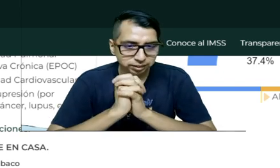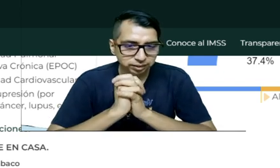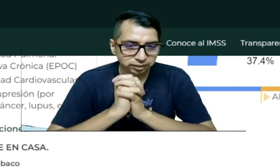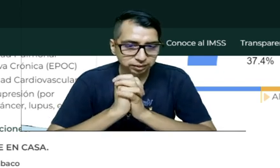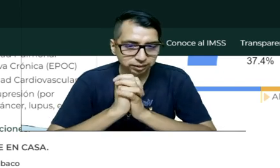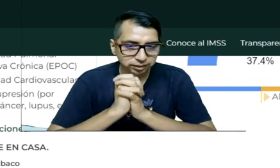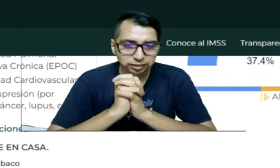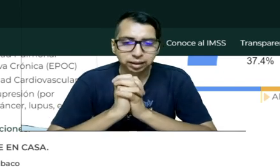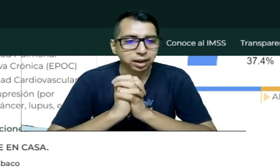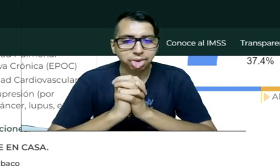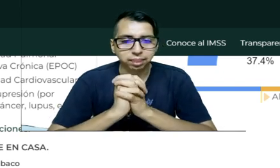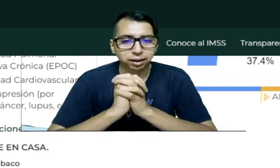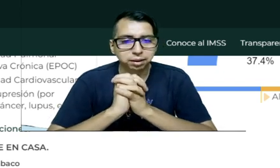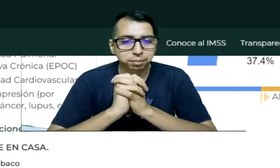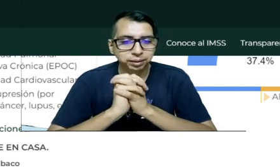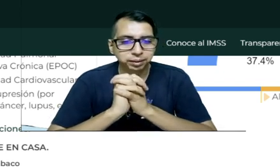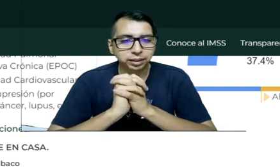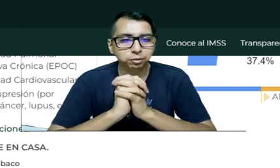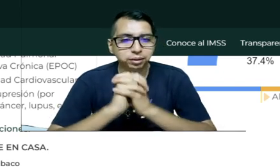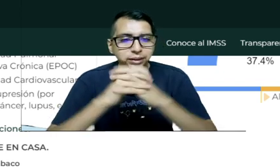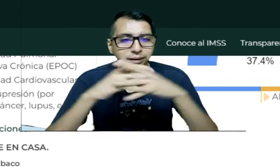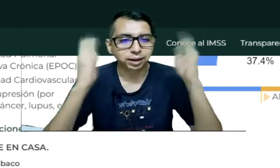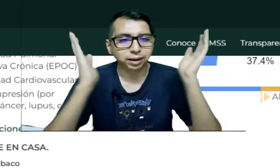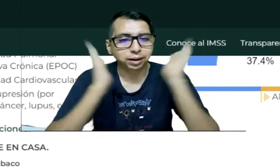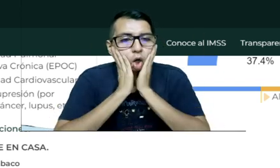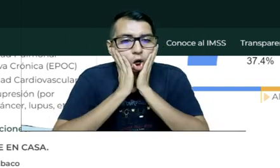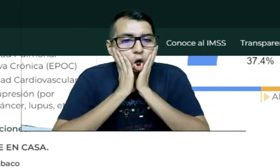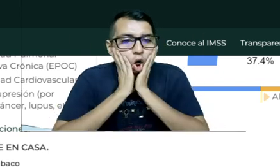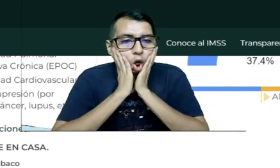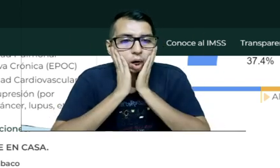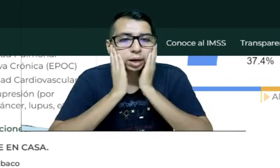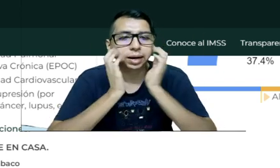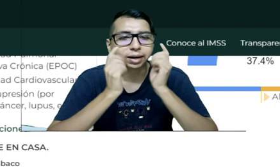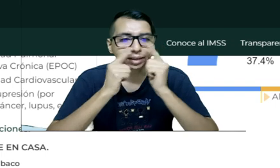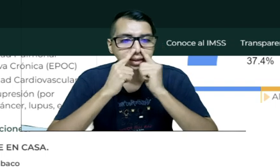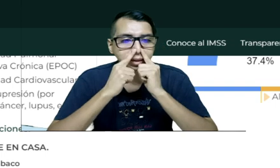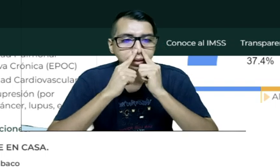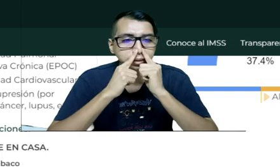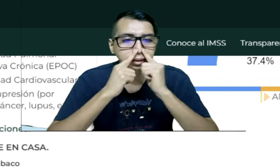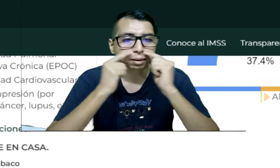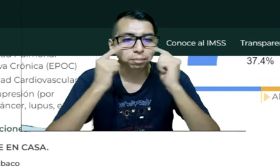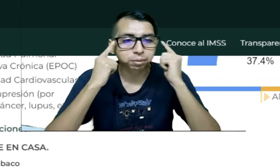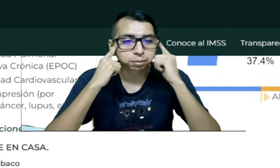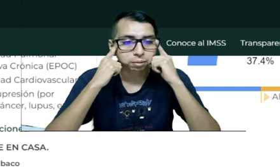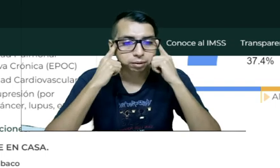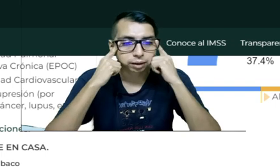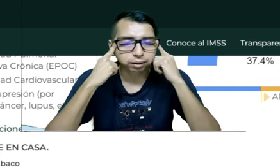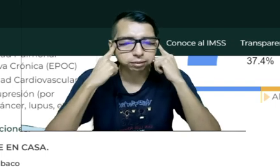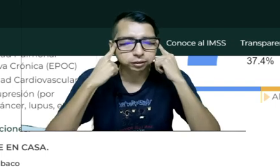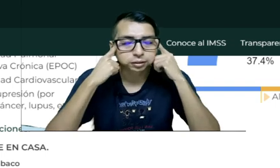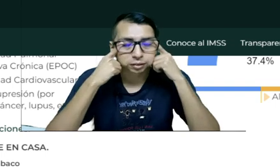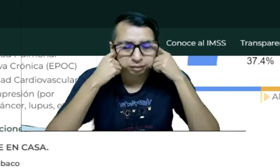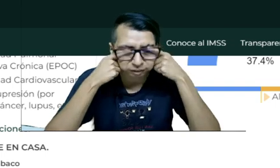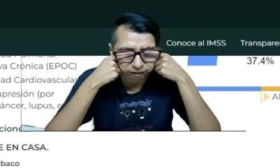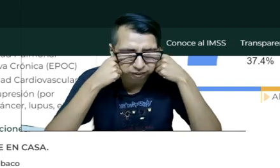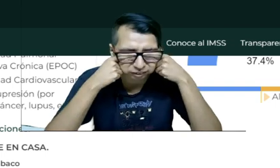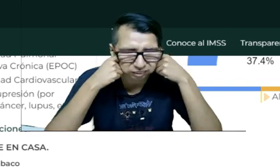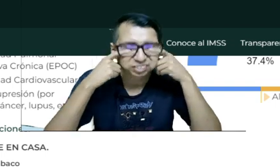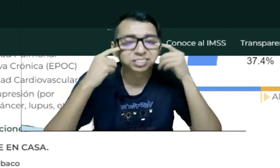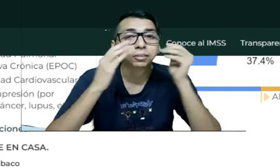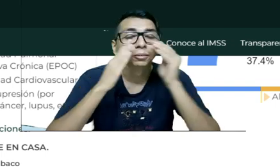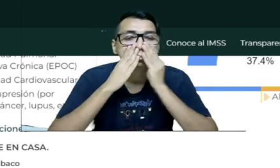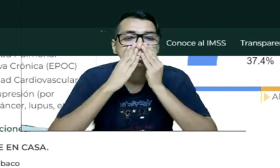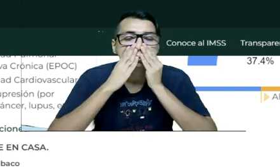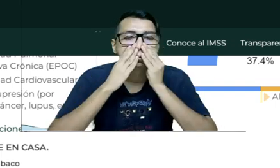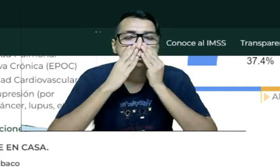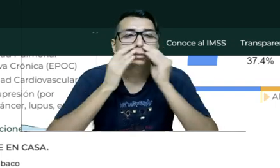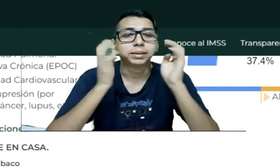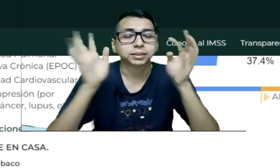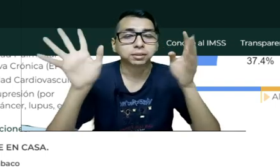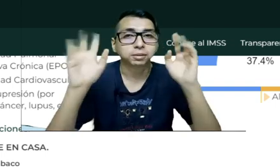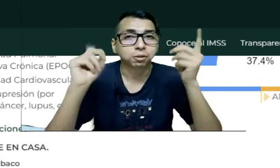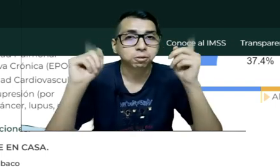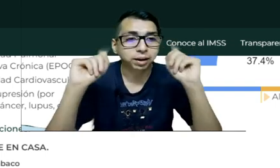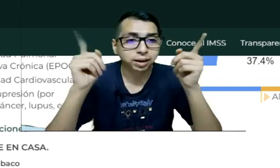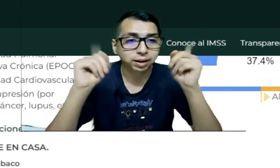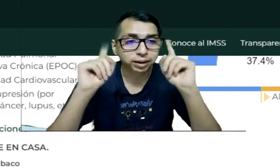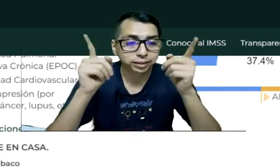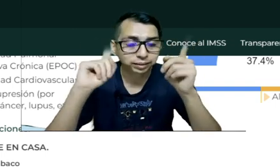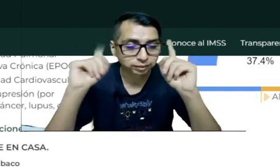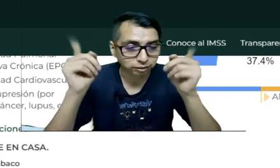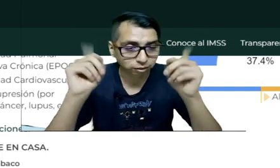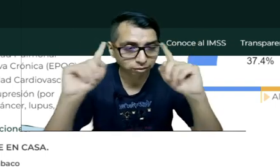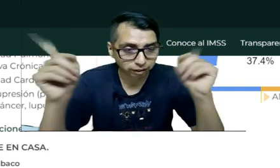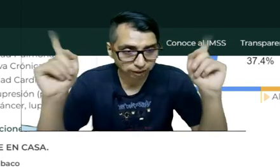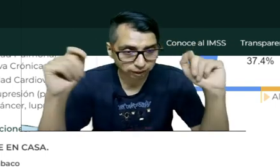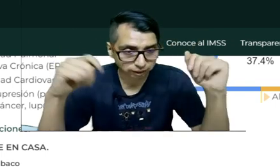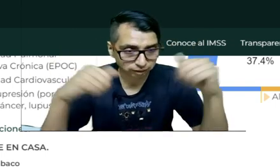si necesitase evita tocarte la cara la nariz la boca los ojos esto no lo